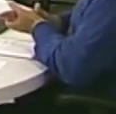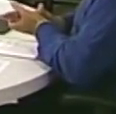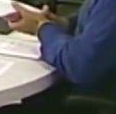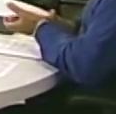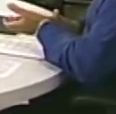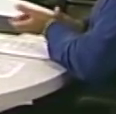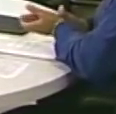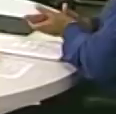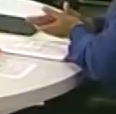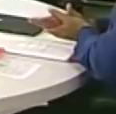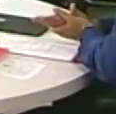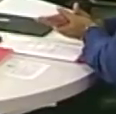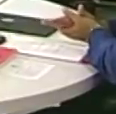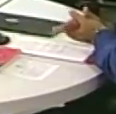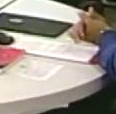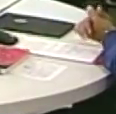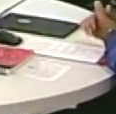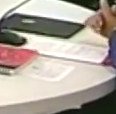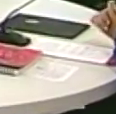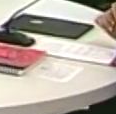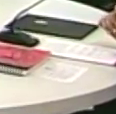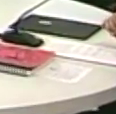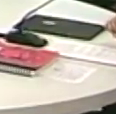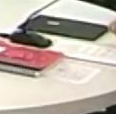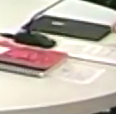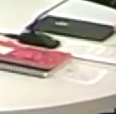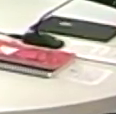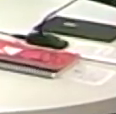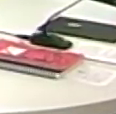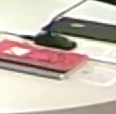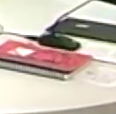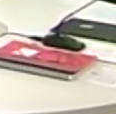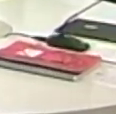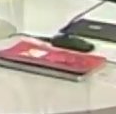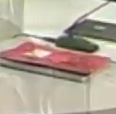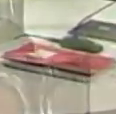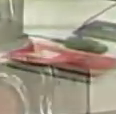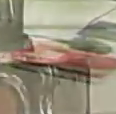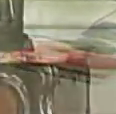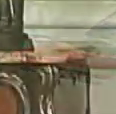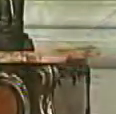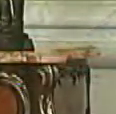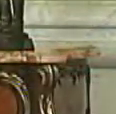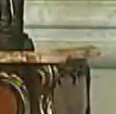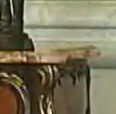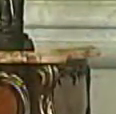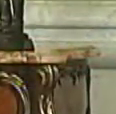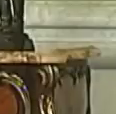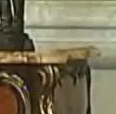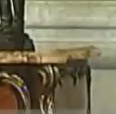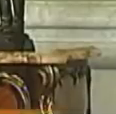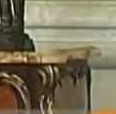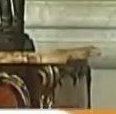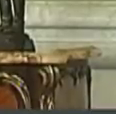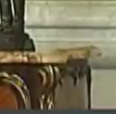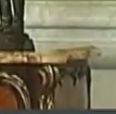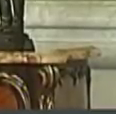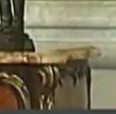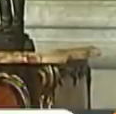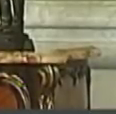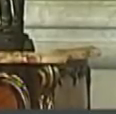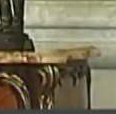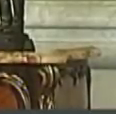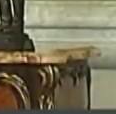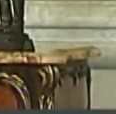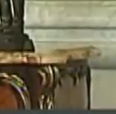igualmente hoy hugo los actos en el cementerio general del sur el recordatorio